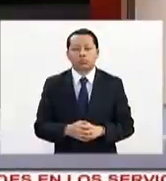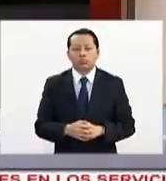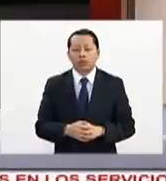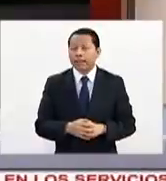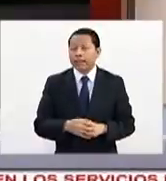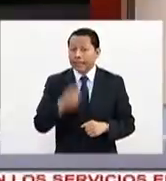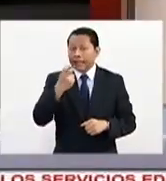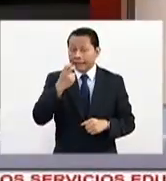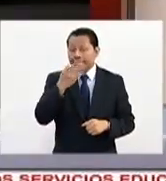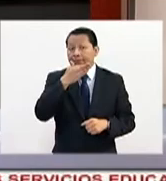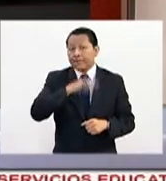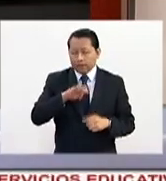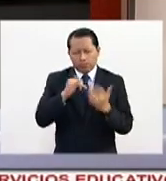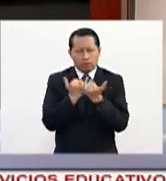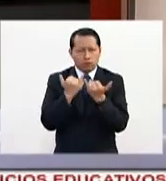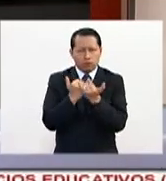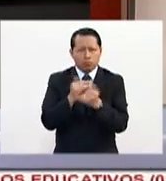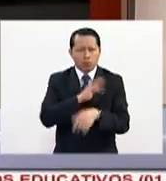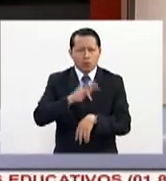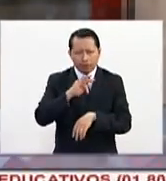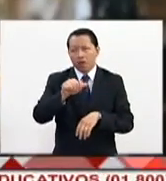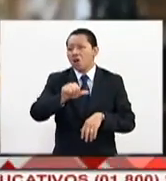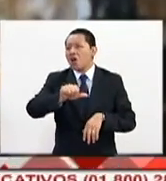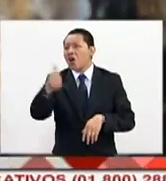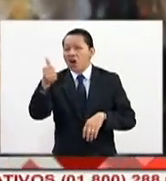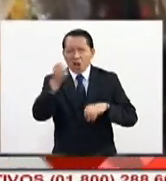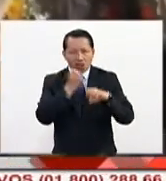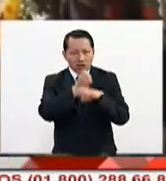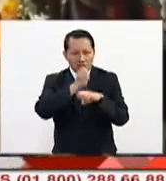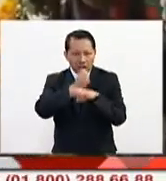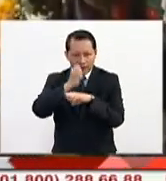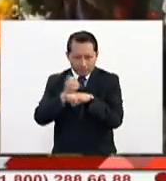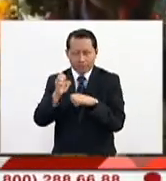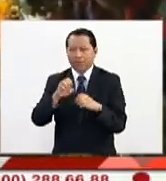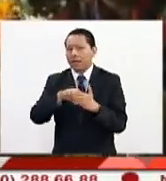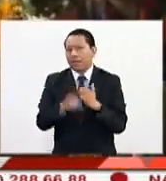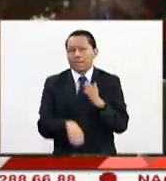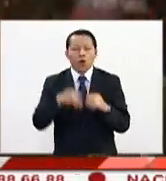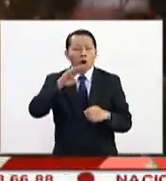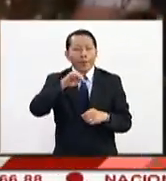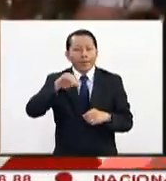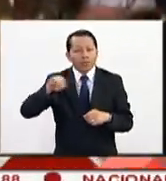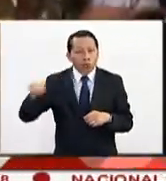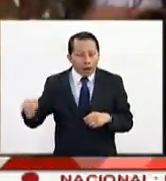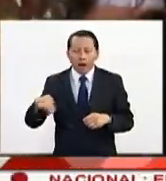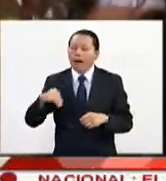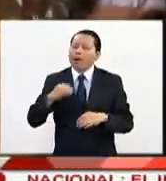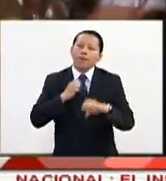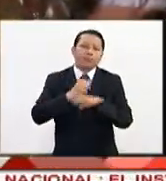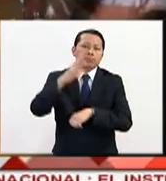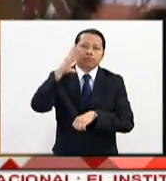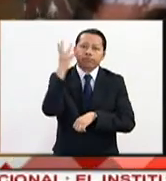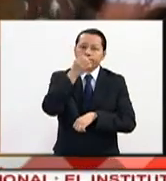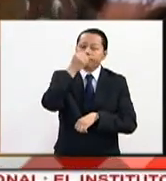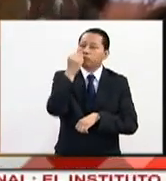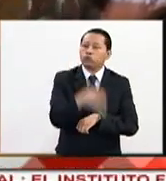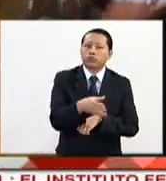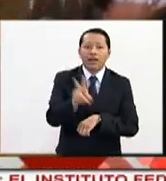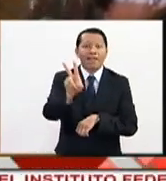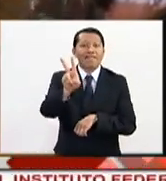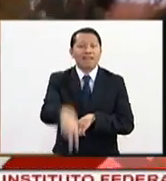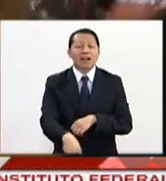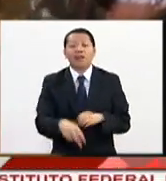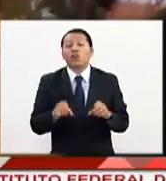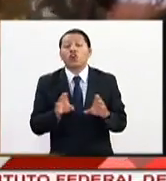Y esta celebración también se llevó a cabo en otras entidades del país. Un ejemplo de ello es Michoacán, un estado bellísimo, donde realmente